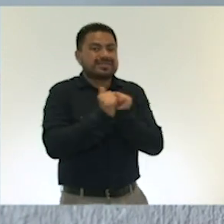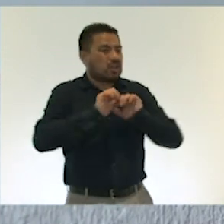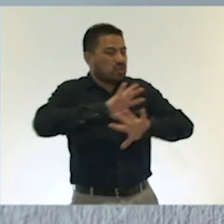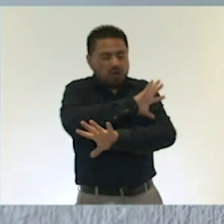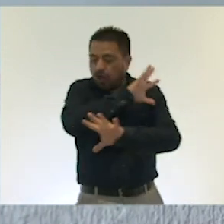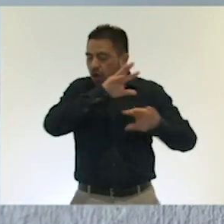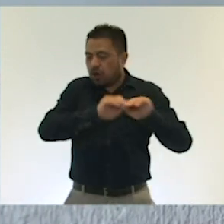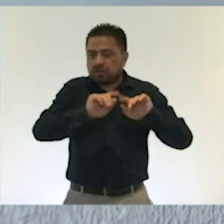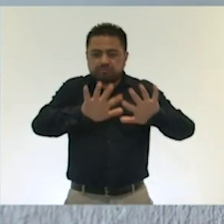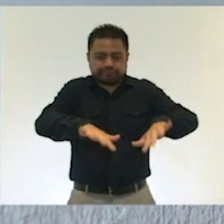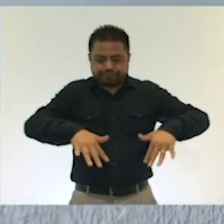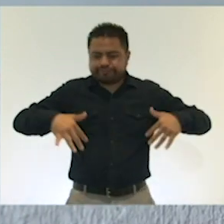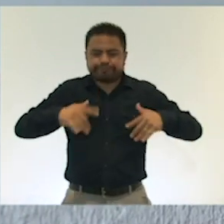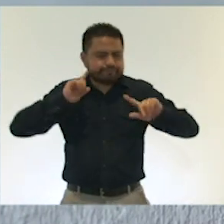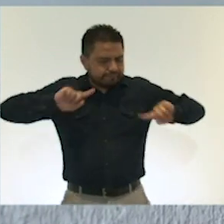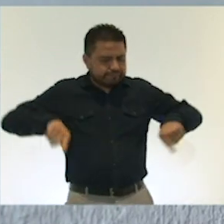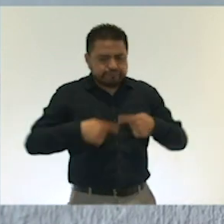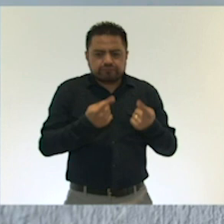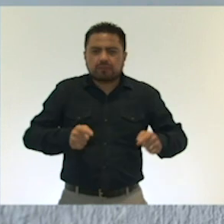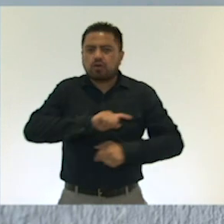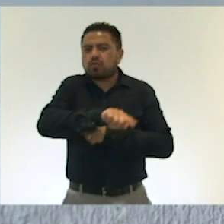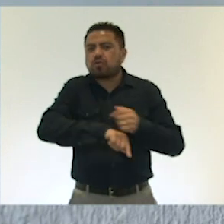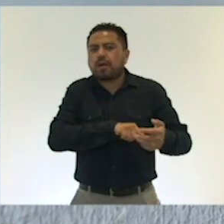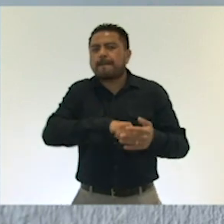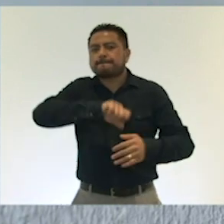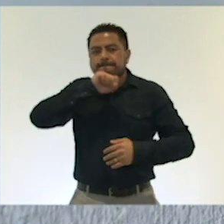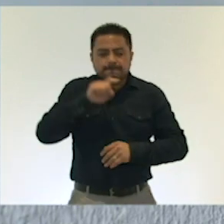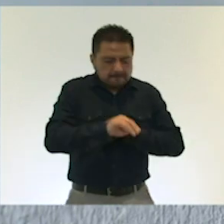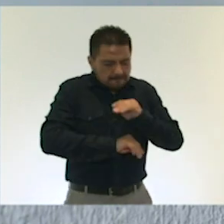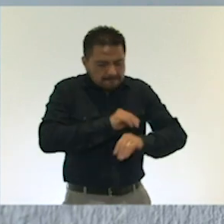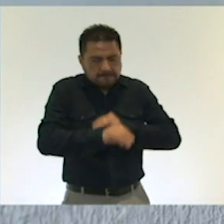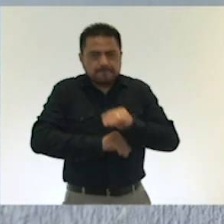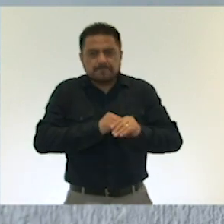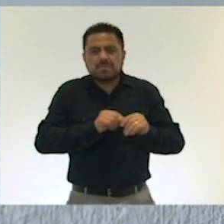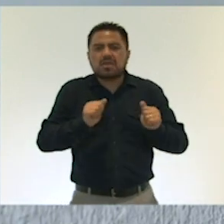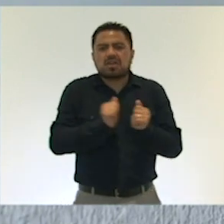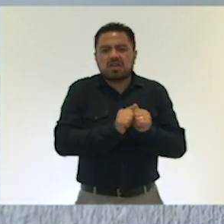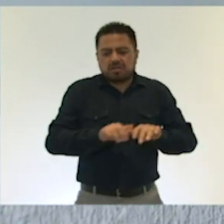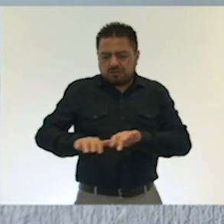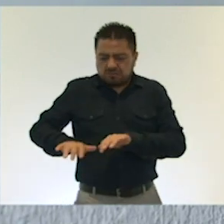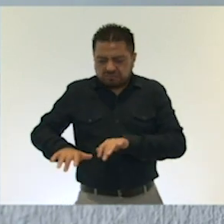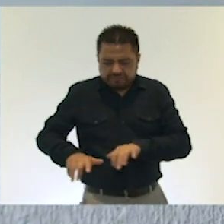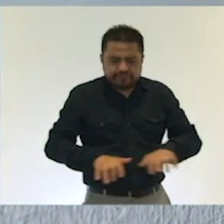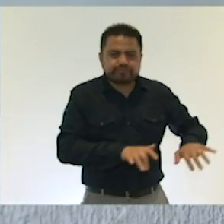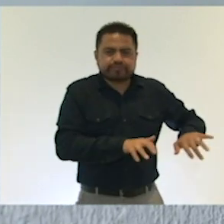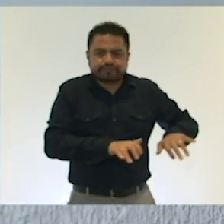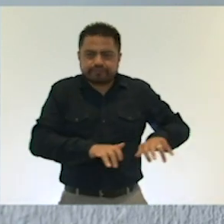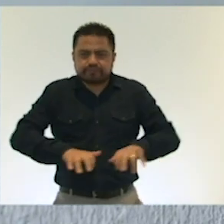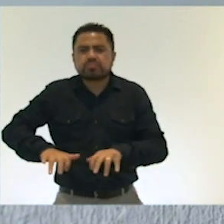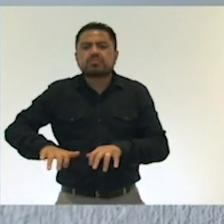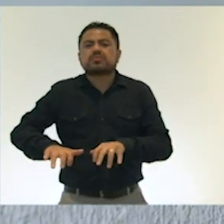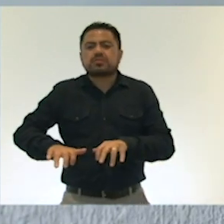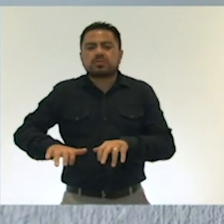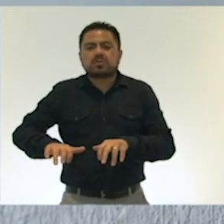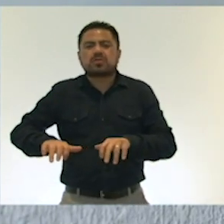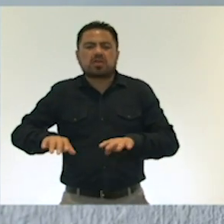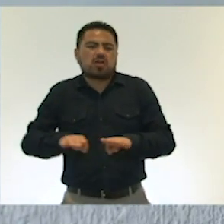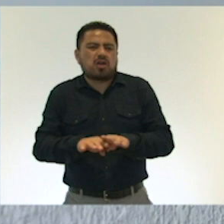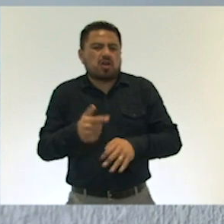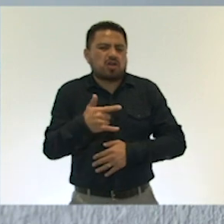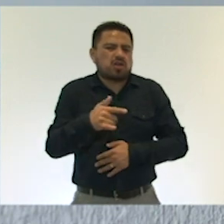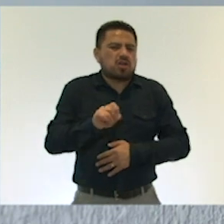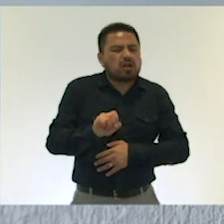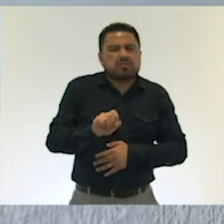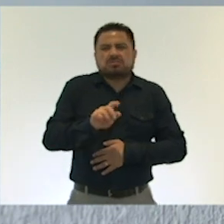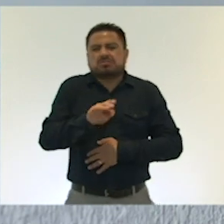la orquesta. También está el área de los instrumentos de teclado, que son como el glockenspiel, el